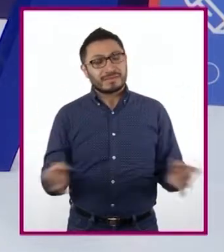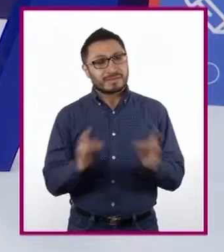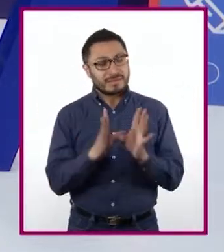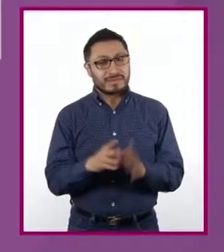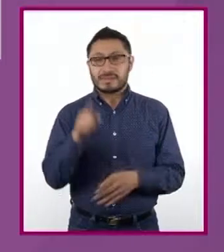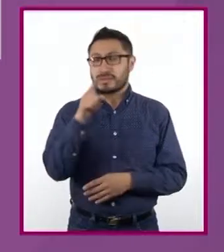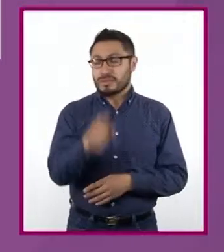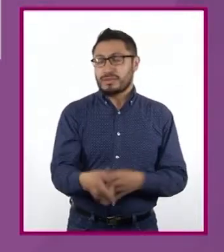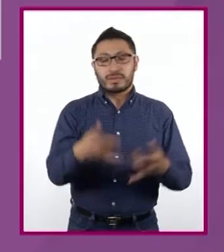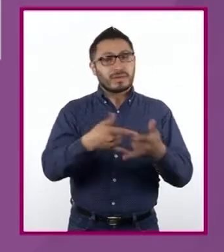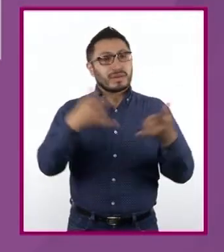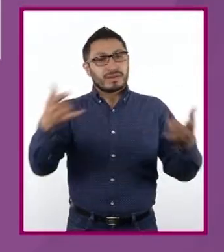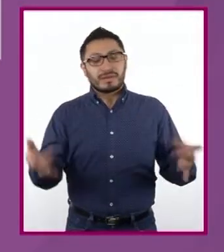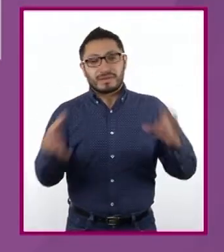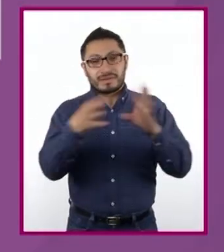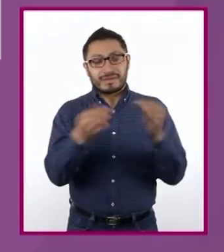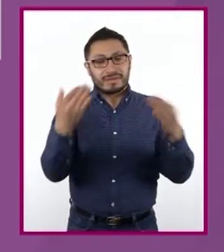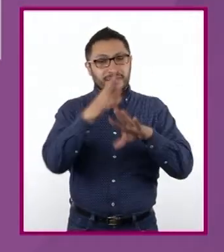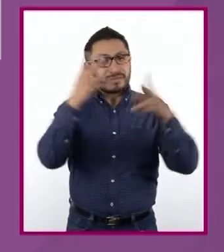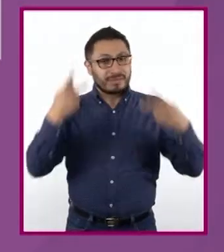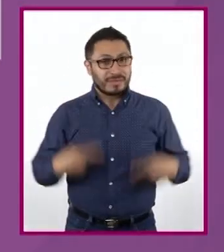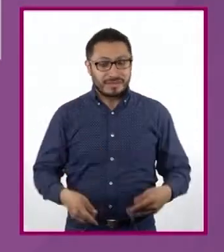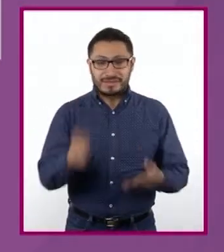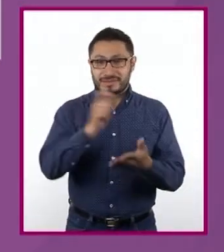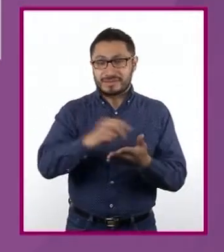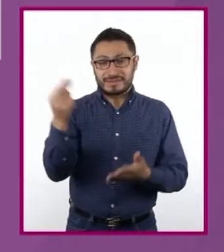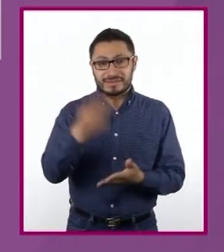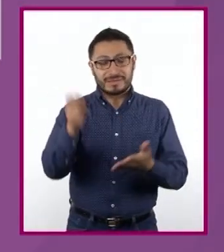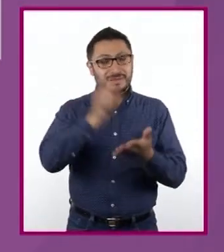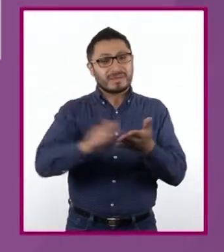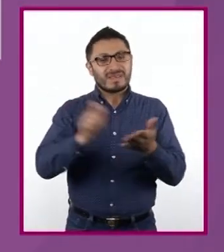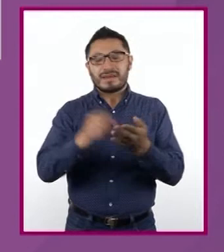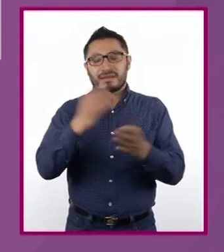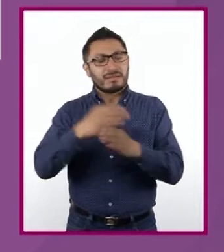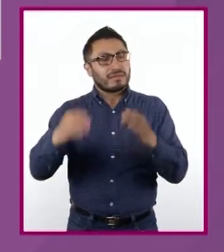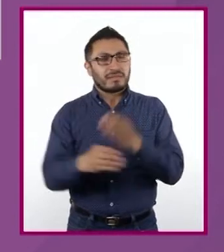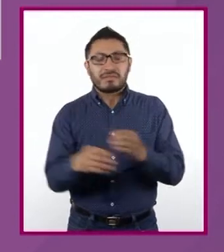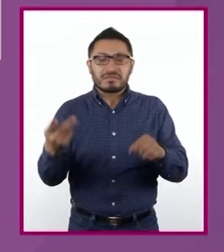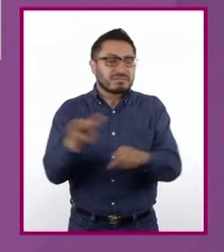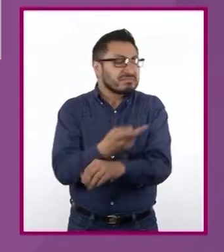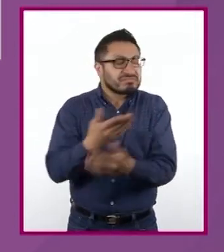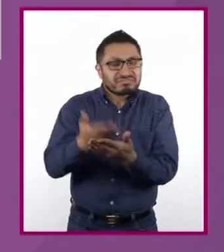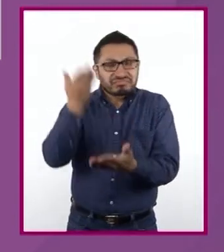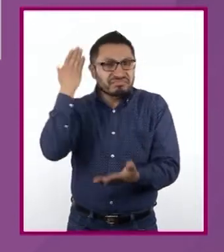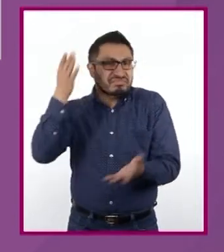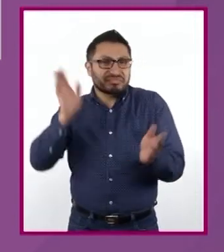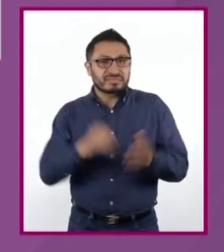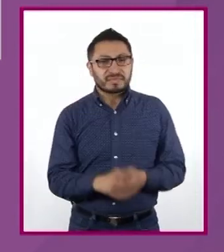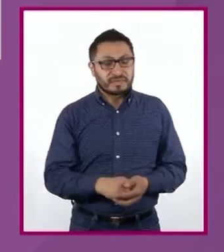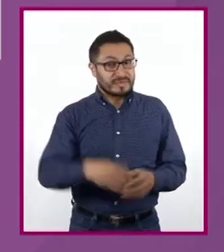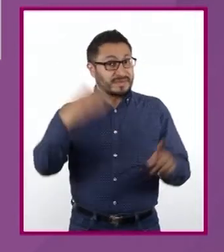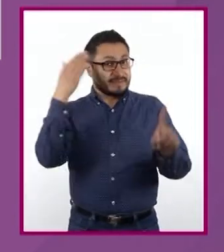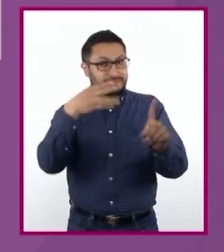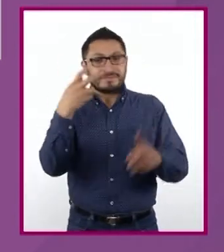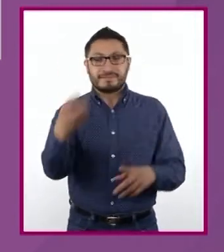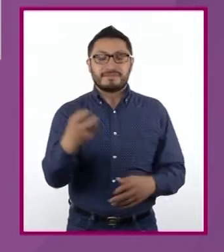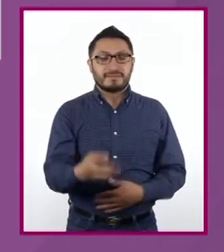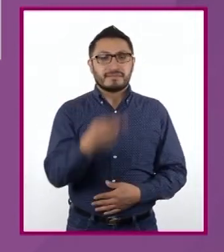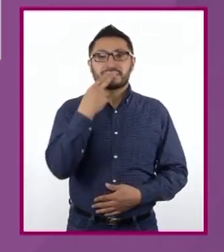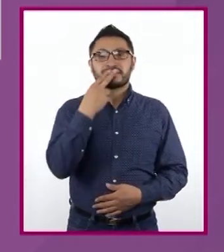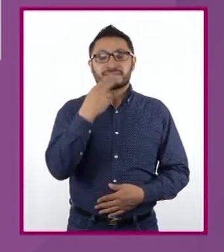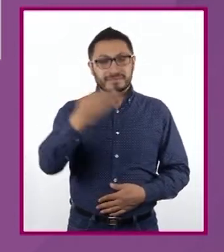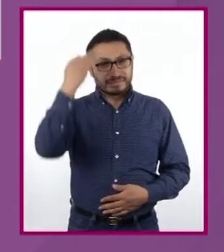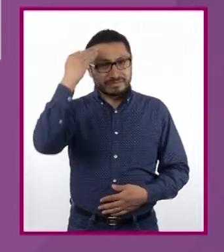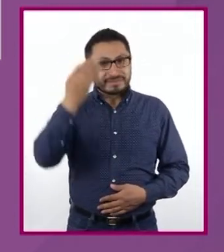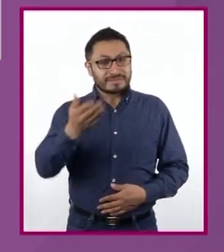un personaje, es necesario relatar hechos o situaciones que sucedieron en el pasado. Para ello, se utiliza el